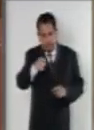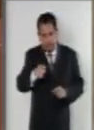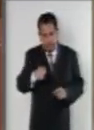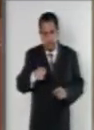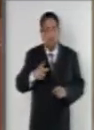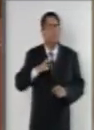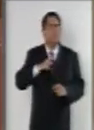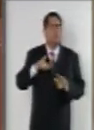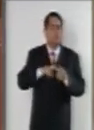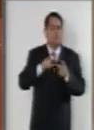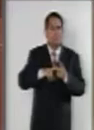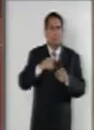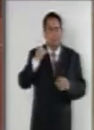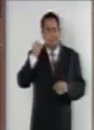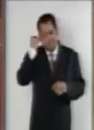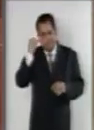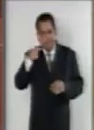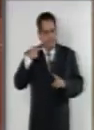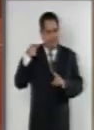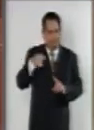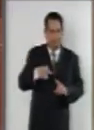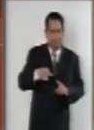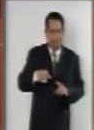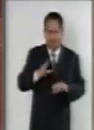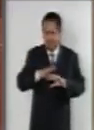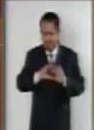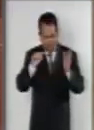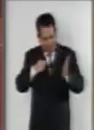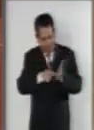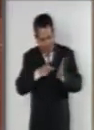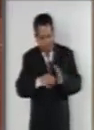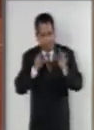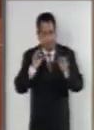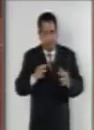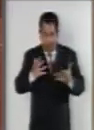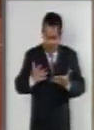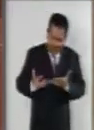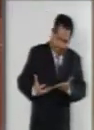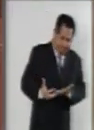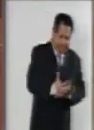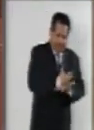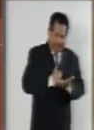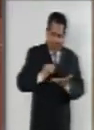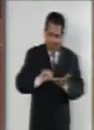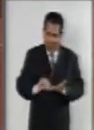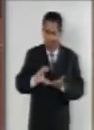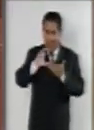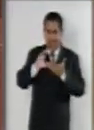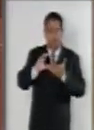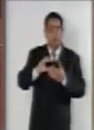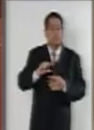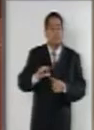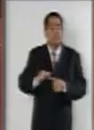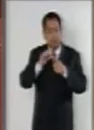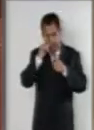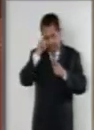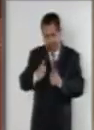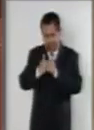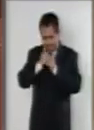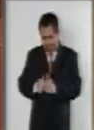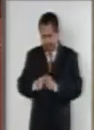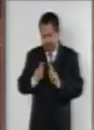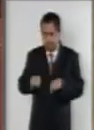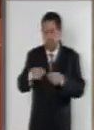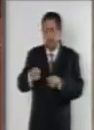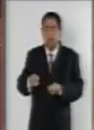hay una línea que en lo concreto diga que las ganancias de las zonas especiales de desarrollo se van a repartir